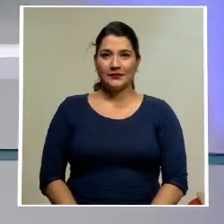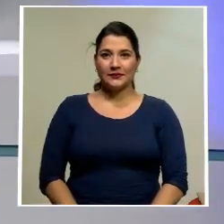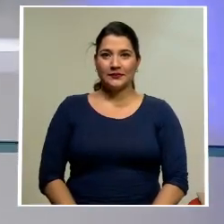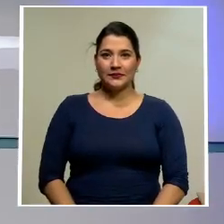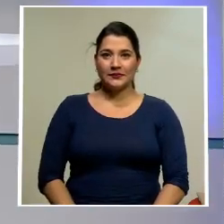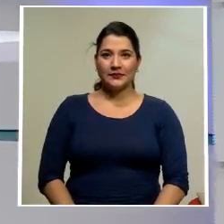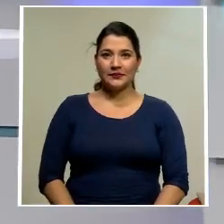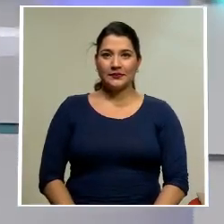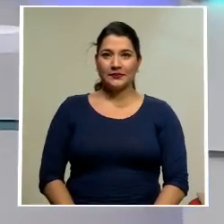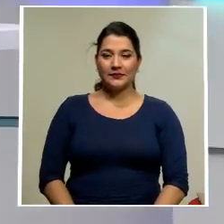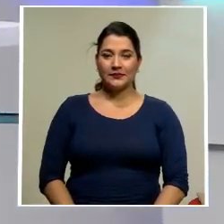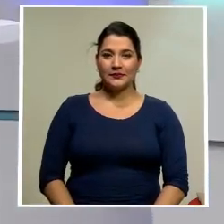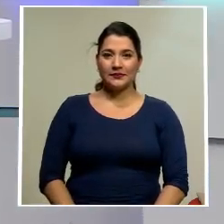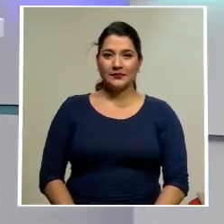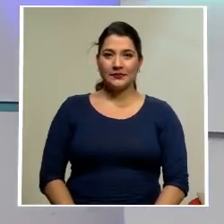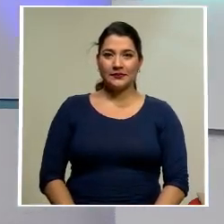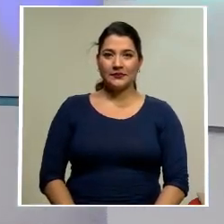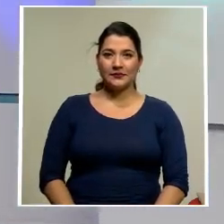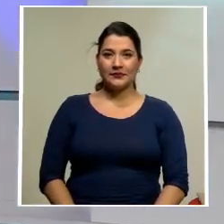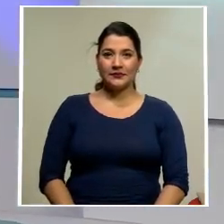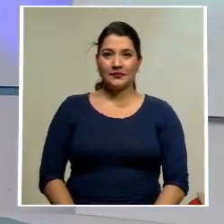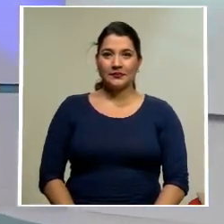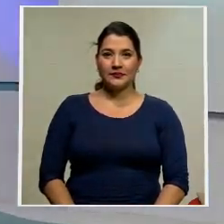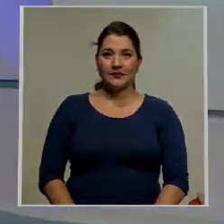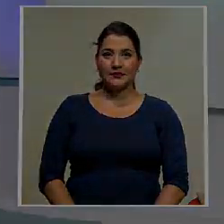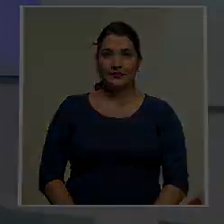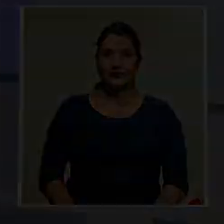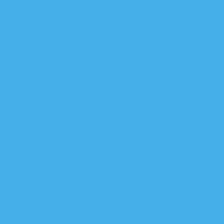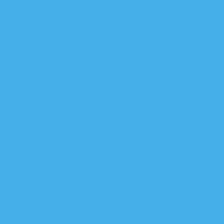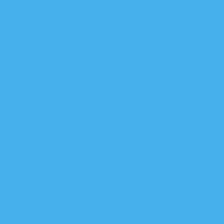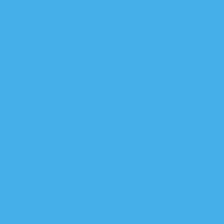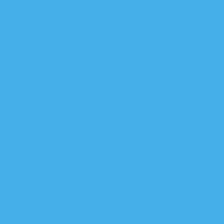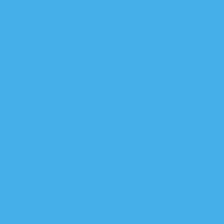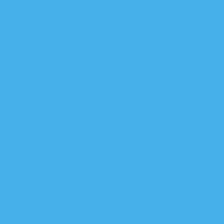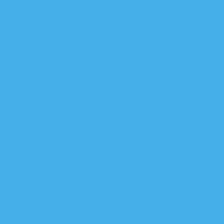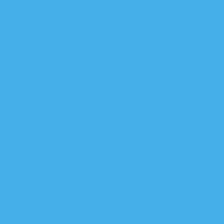En la municipalidad